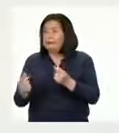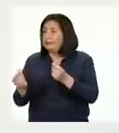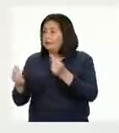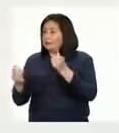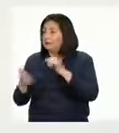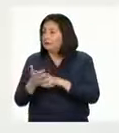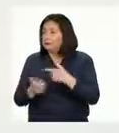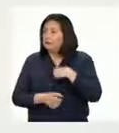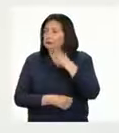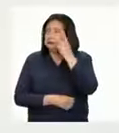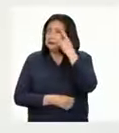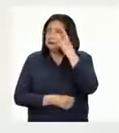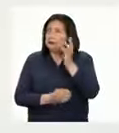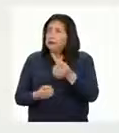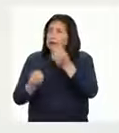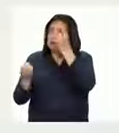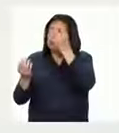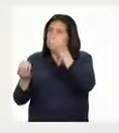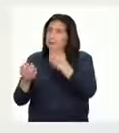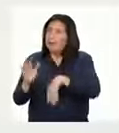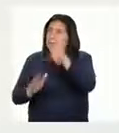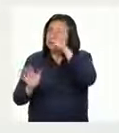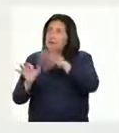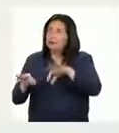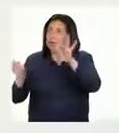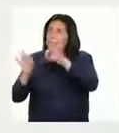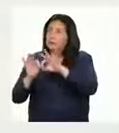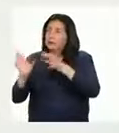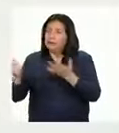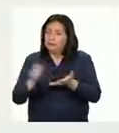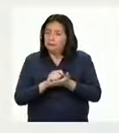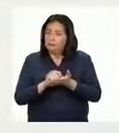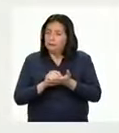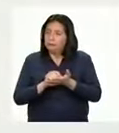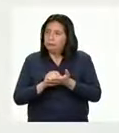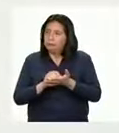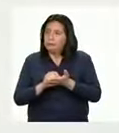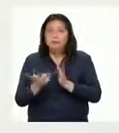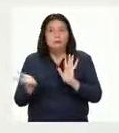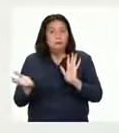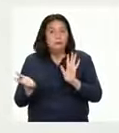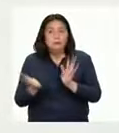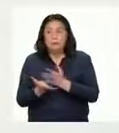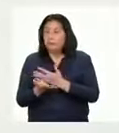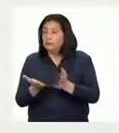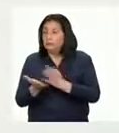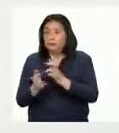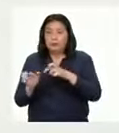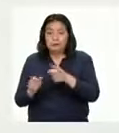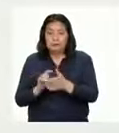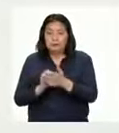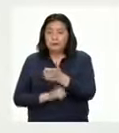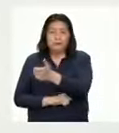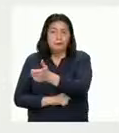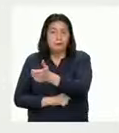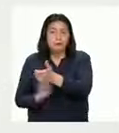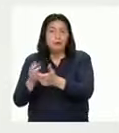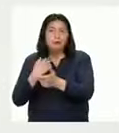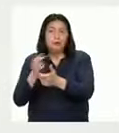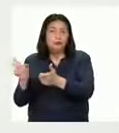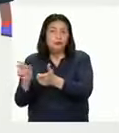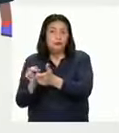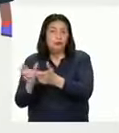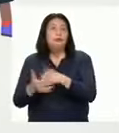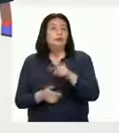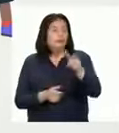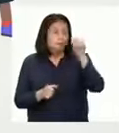rápidamente debemos pensar en la información más importante para anotarla, si es que no se nos permite grabar. ¿Recuerdan